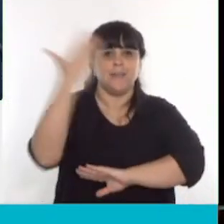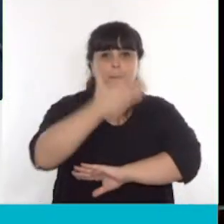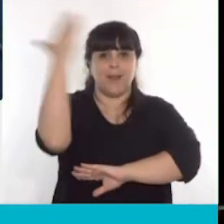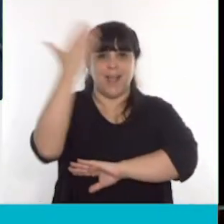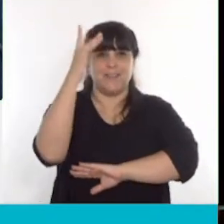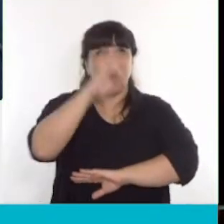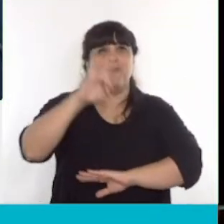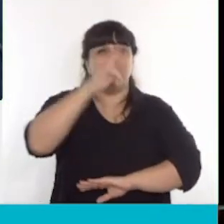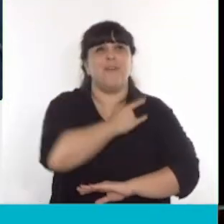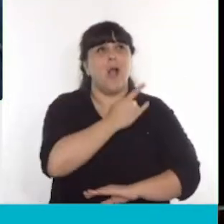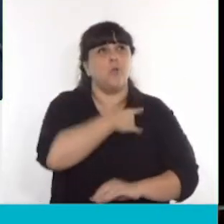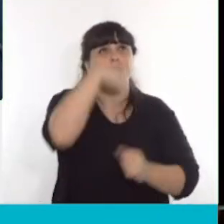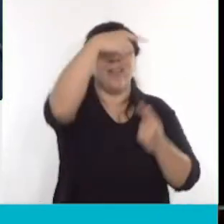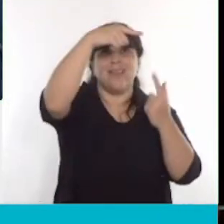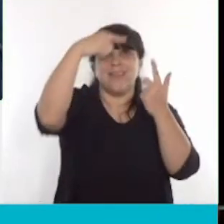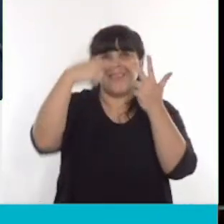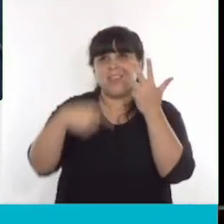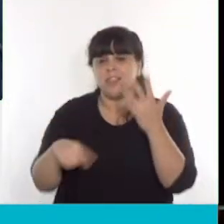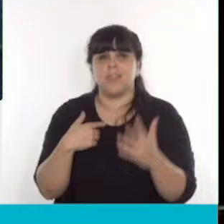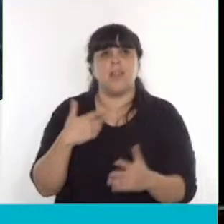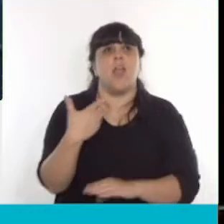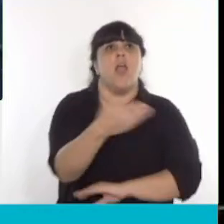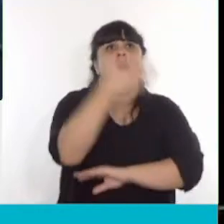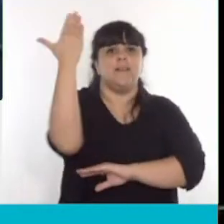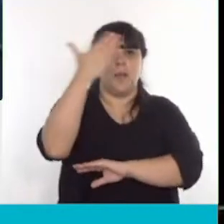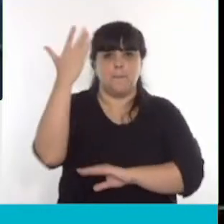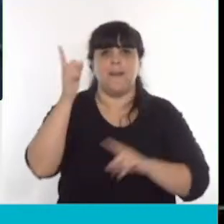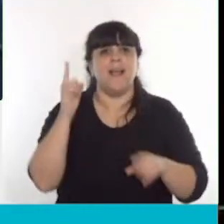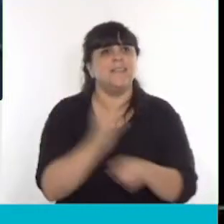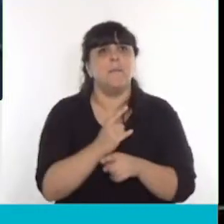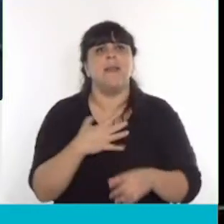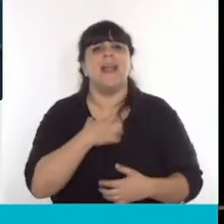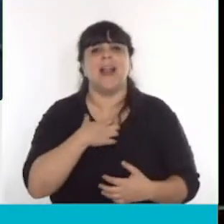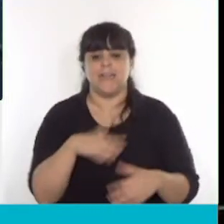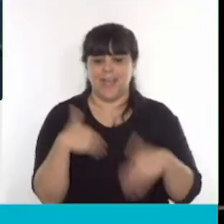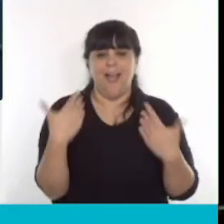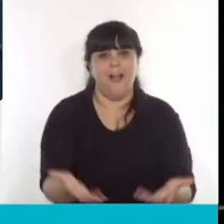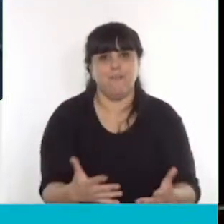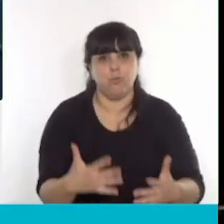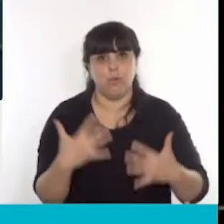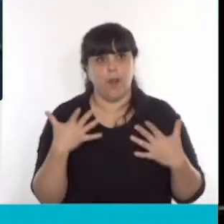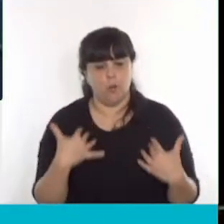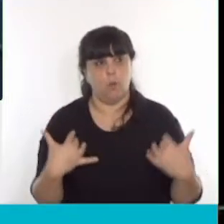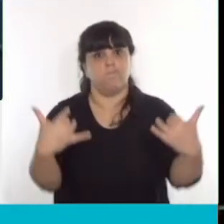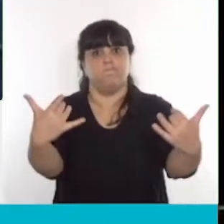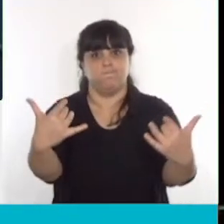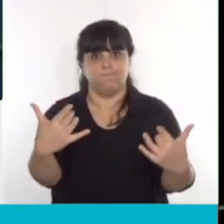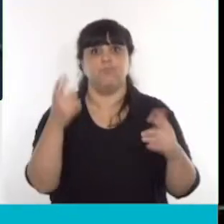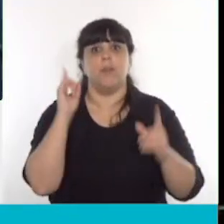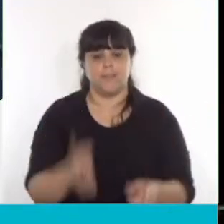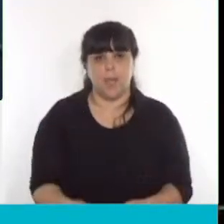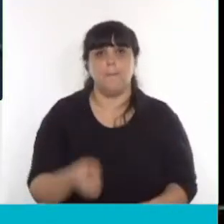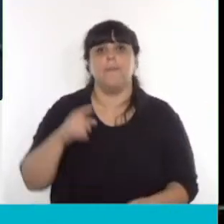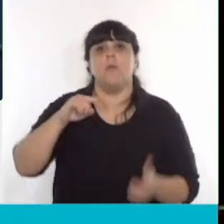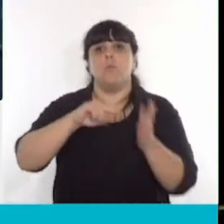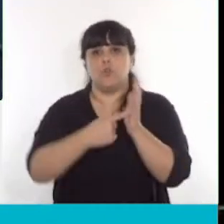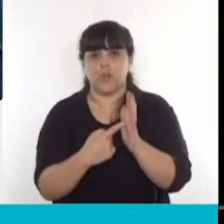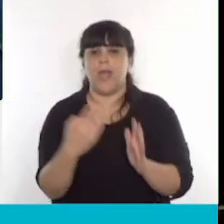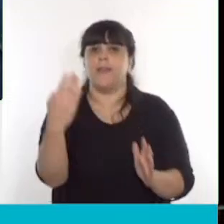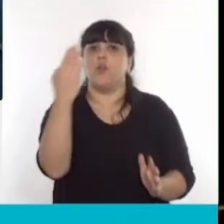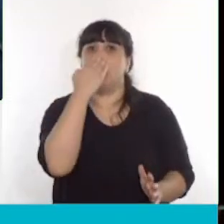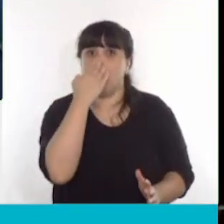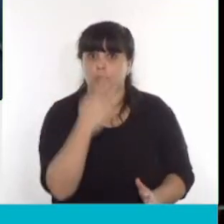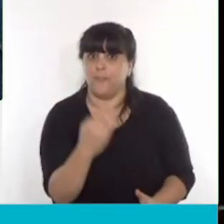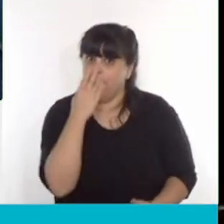facultades, se hicieron tomas activas, también masivamente en la Universidad de Buenos Aires, en Córdoba, donde el presidente